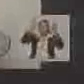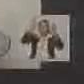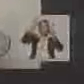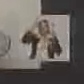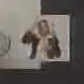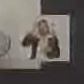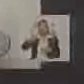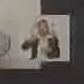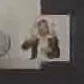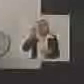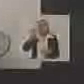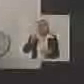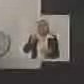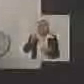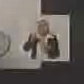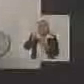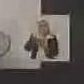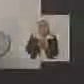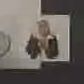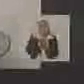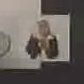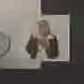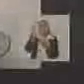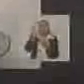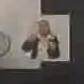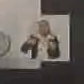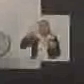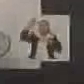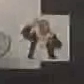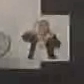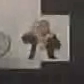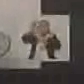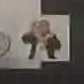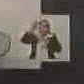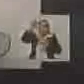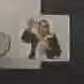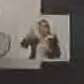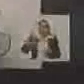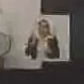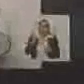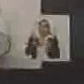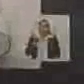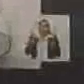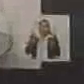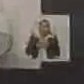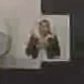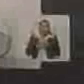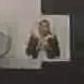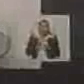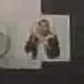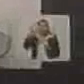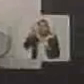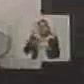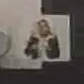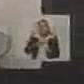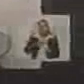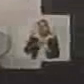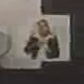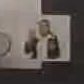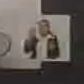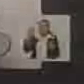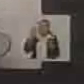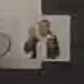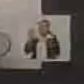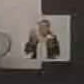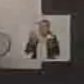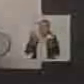barrera y de que nos bajen los recursos a la delegación. Este factor es muy importante ya que de esta manera podremos trabajar y